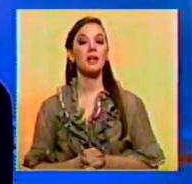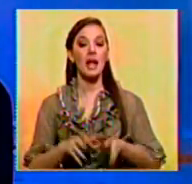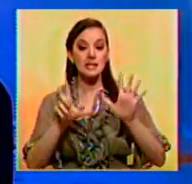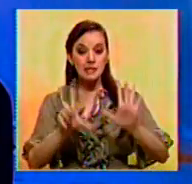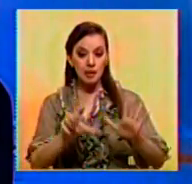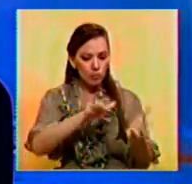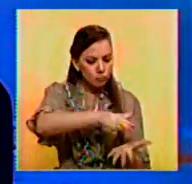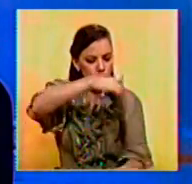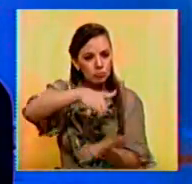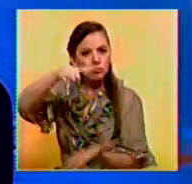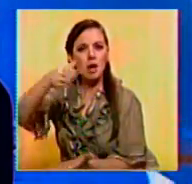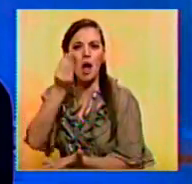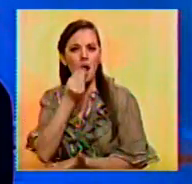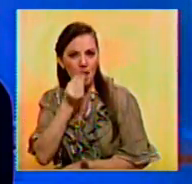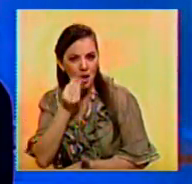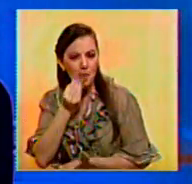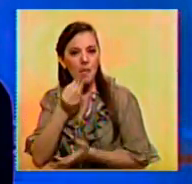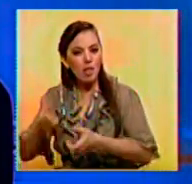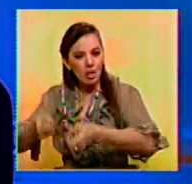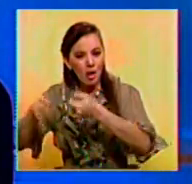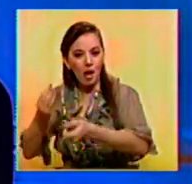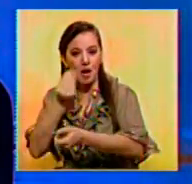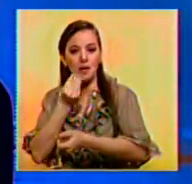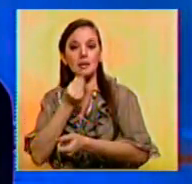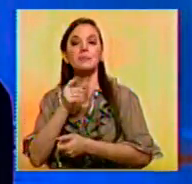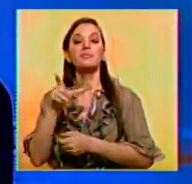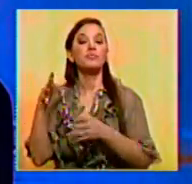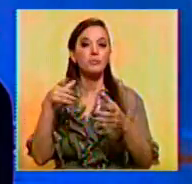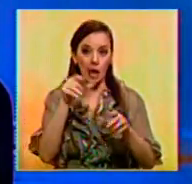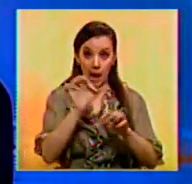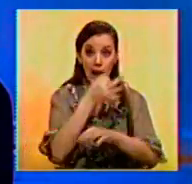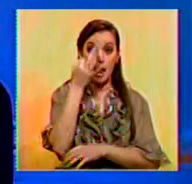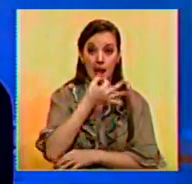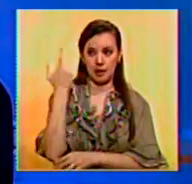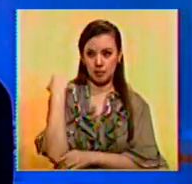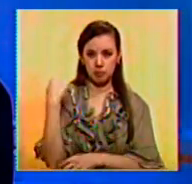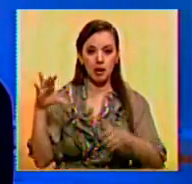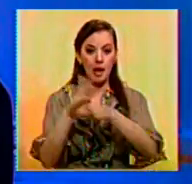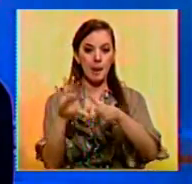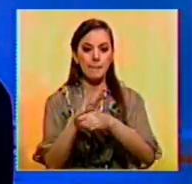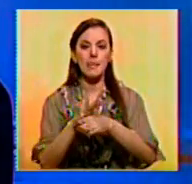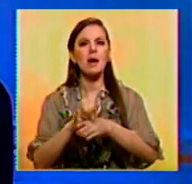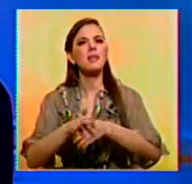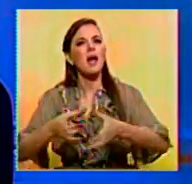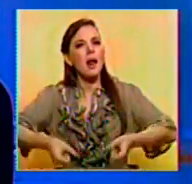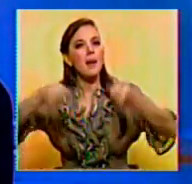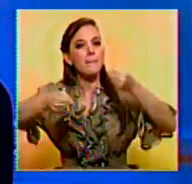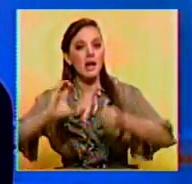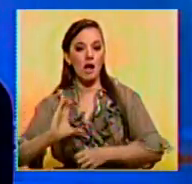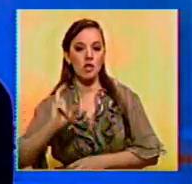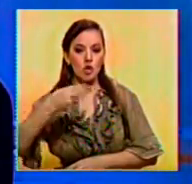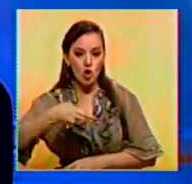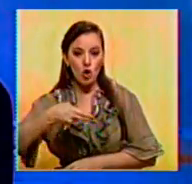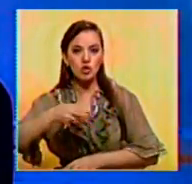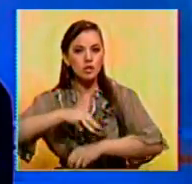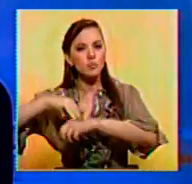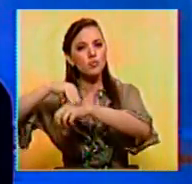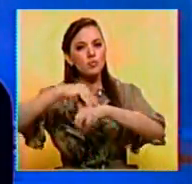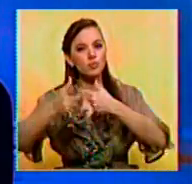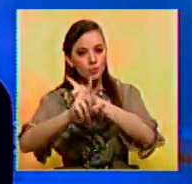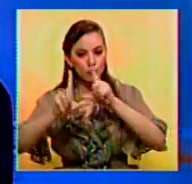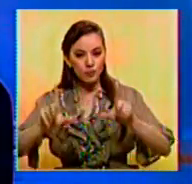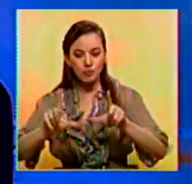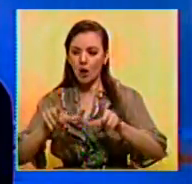7 toneladas de alimentos de la canasta básica fueron decomisados en horas de la tarde de este martes en el Mercado Mayor de Coche, en el municipio Libertador.